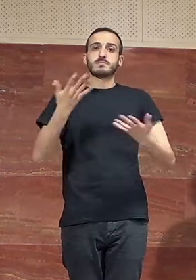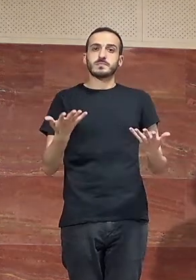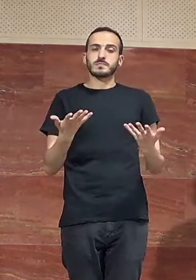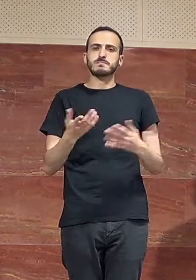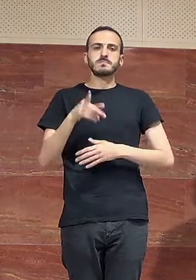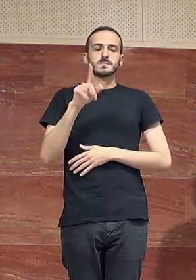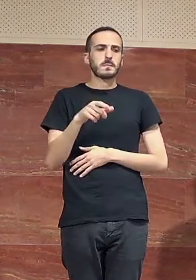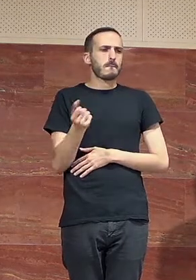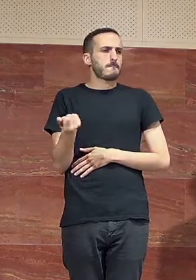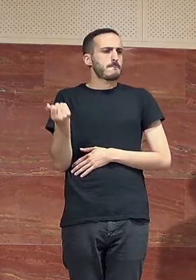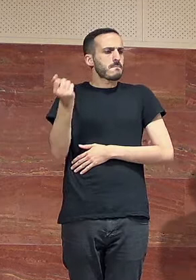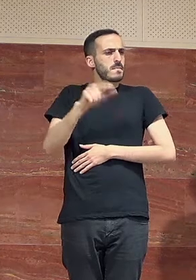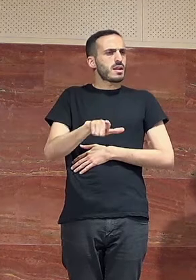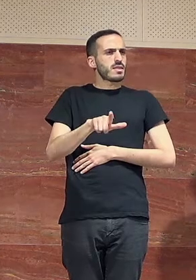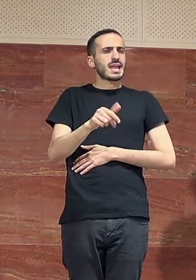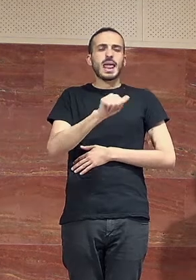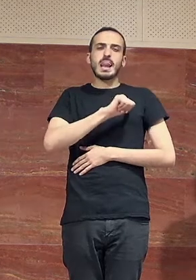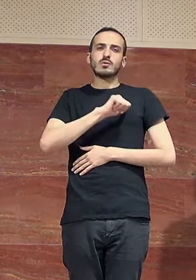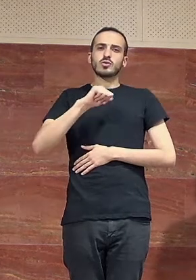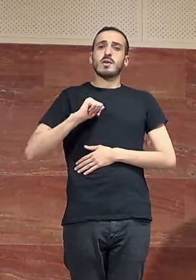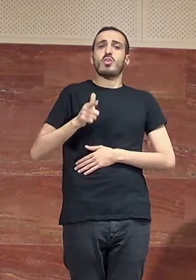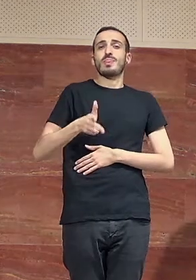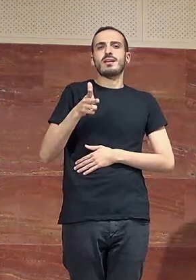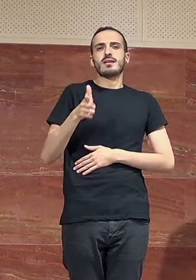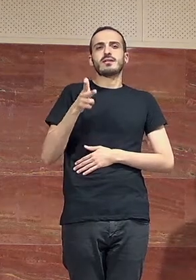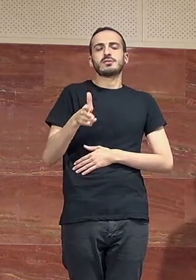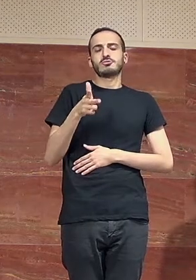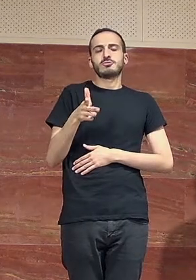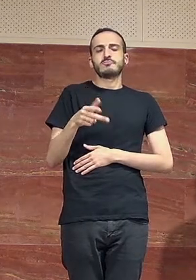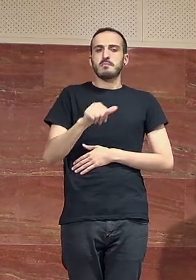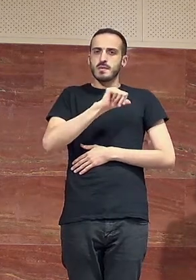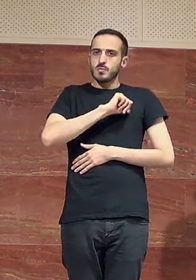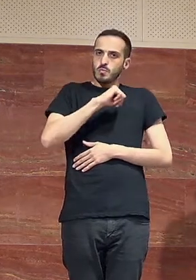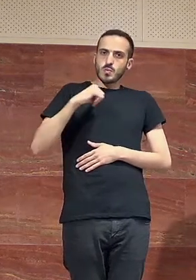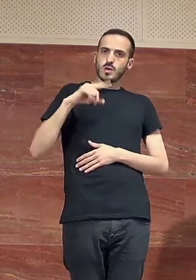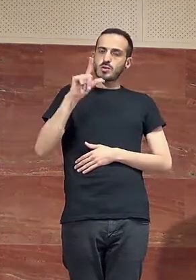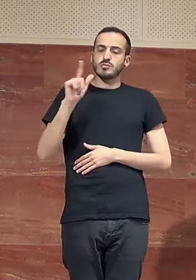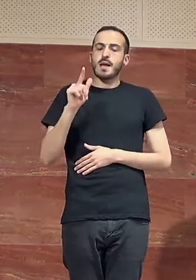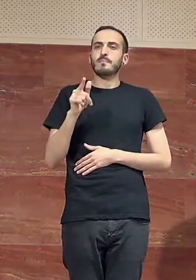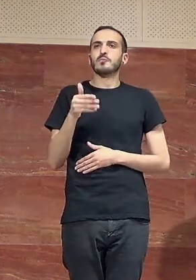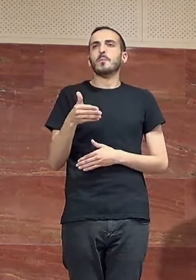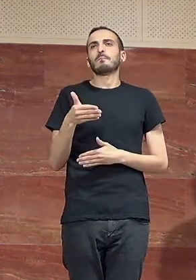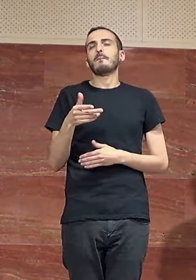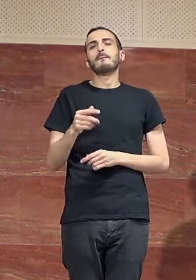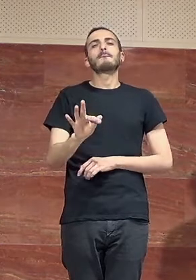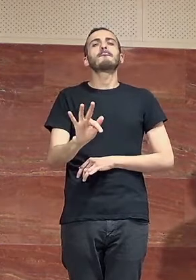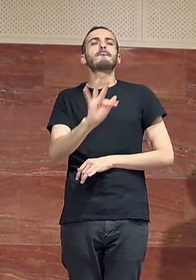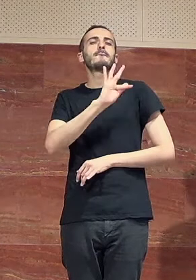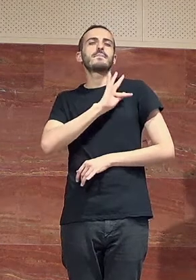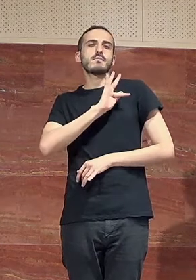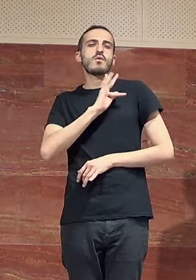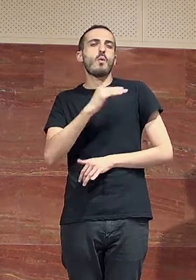Incluso hasta parece que la autonomía no es un derecho subjetivo, sino que es algo que te ganas de alguna manera, un privilegio, una recompensa.